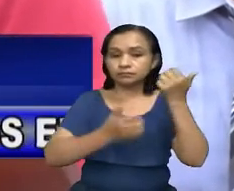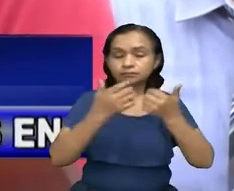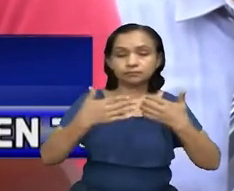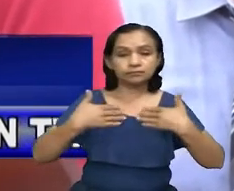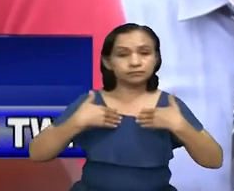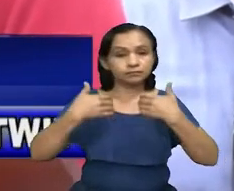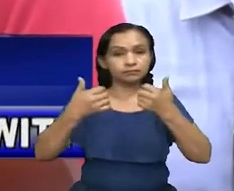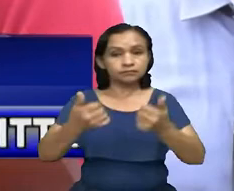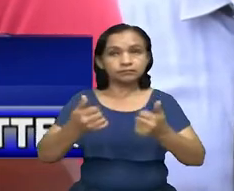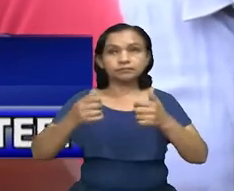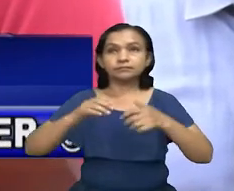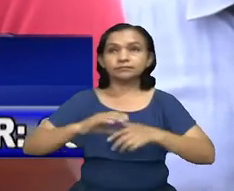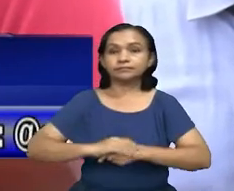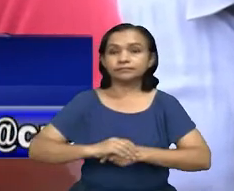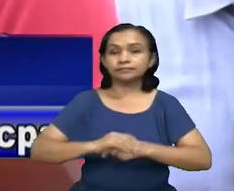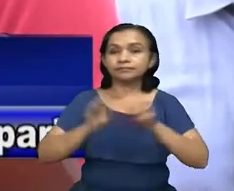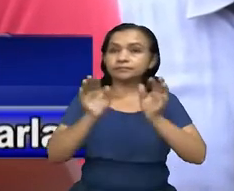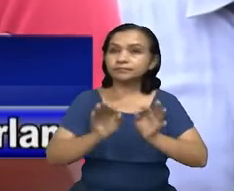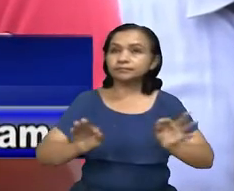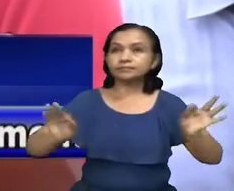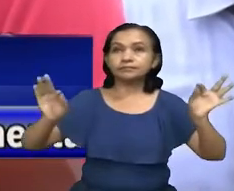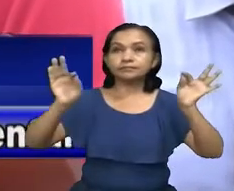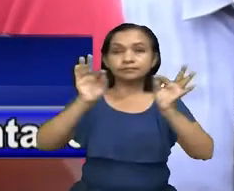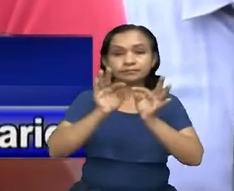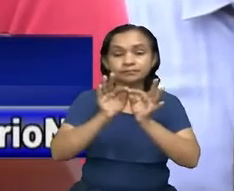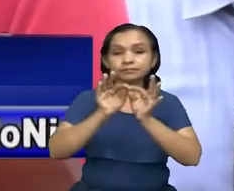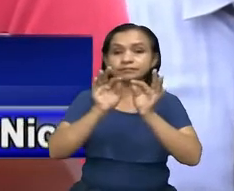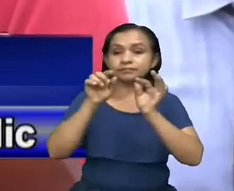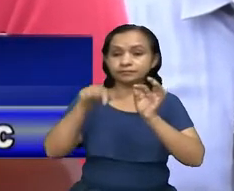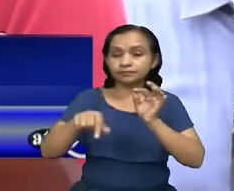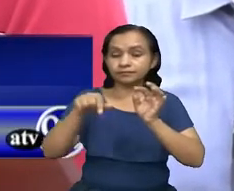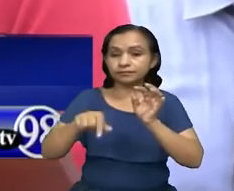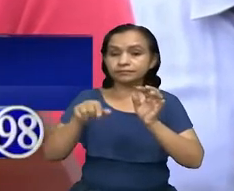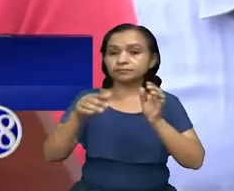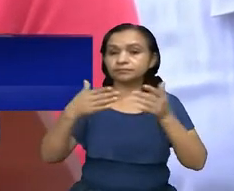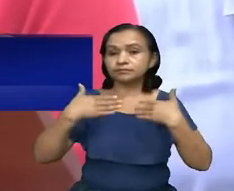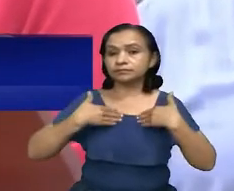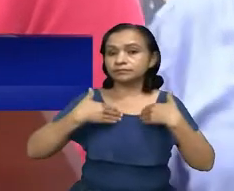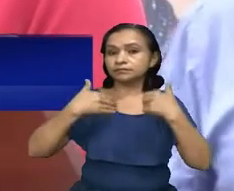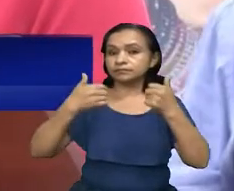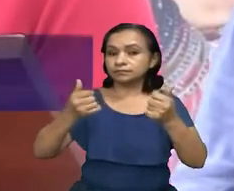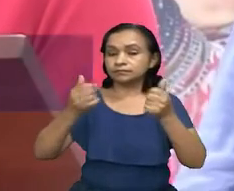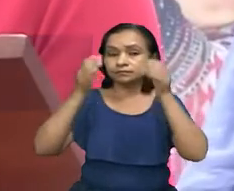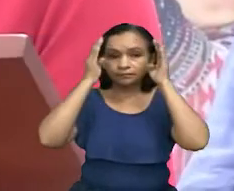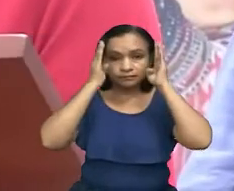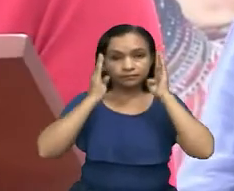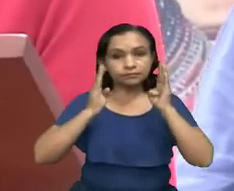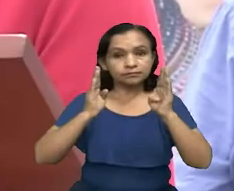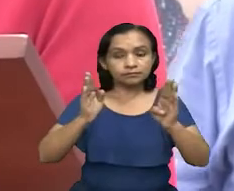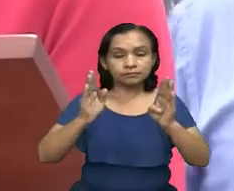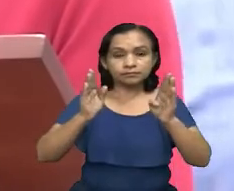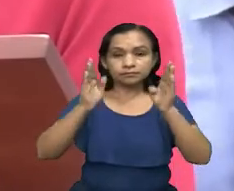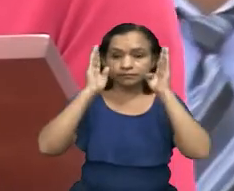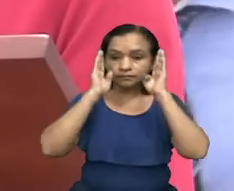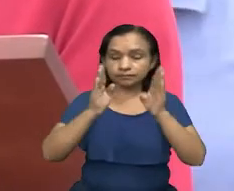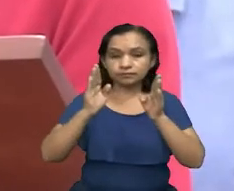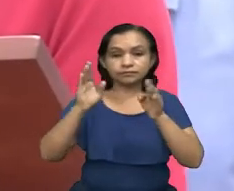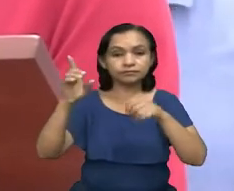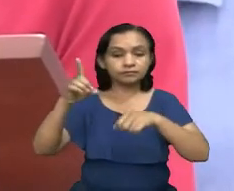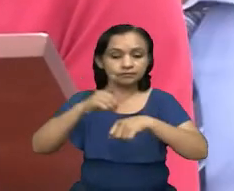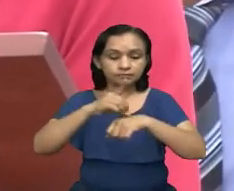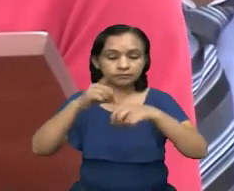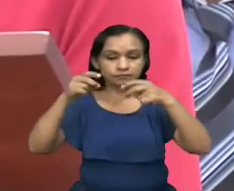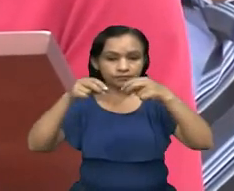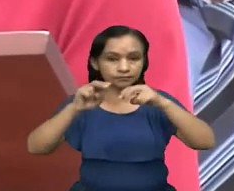salud. Es importante también que aquí en esta unidad de salud se brinda lo que es la atención de medicina